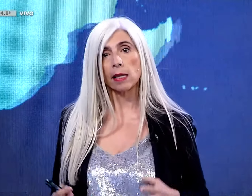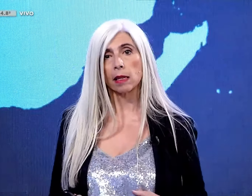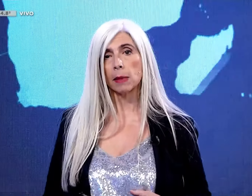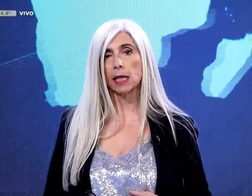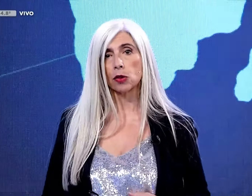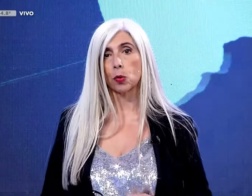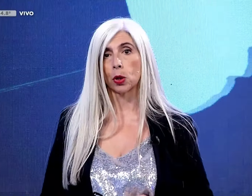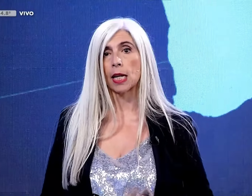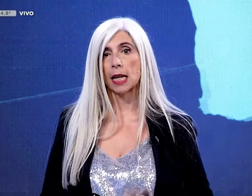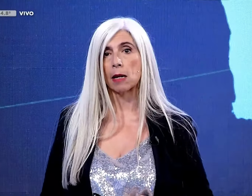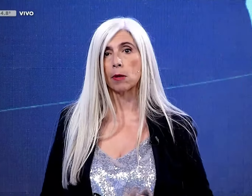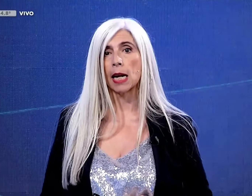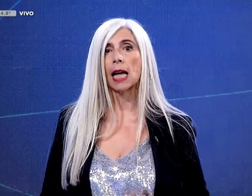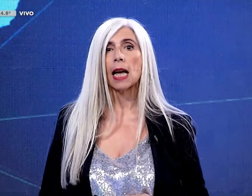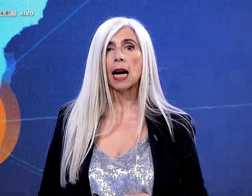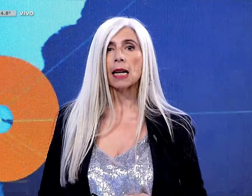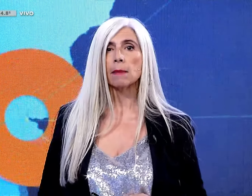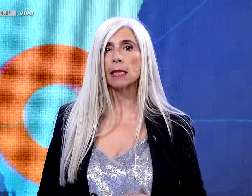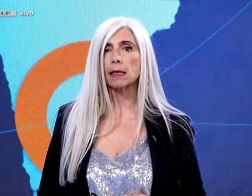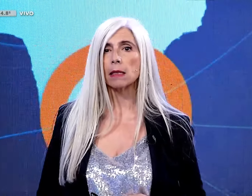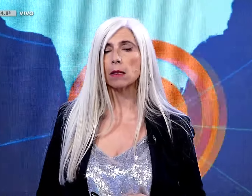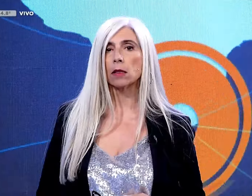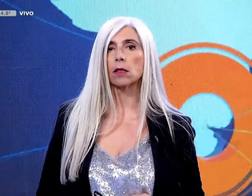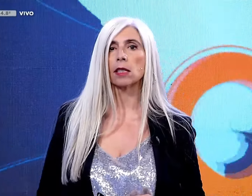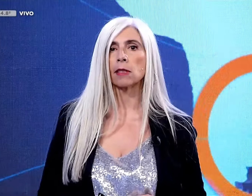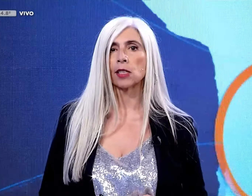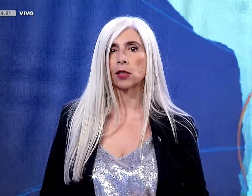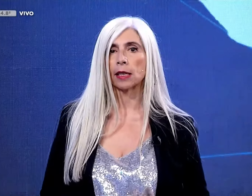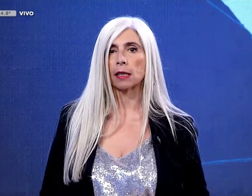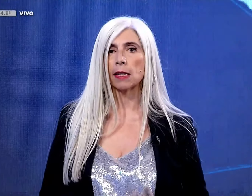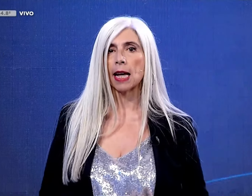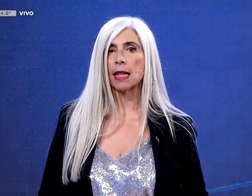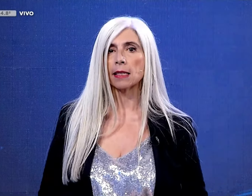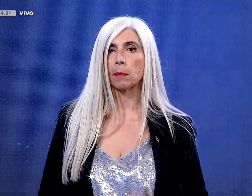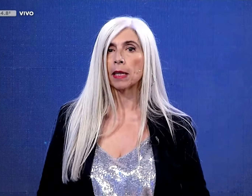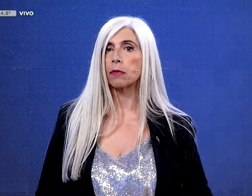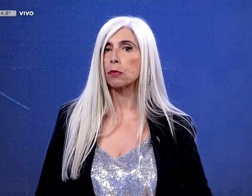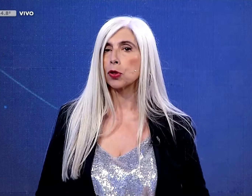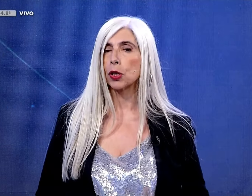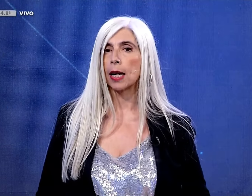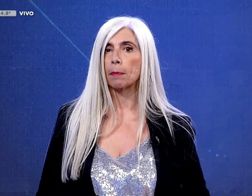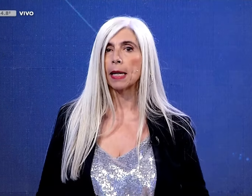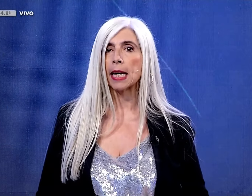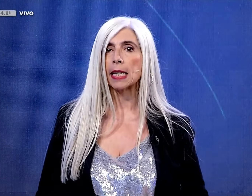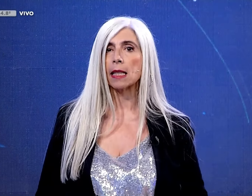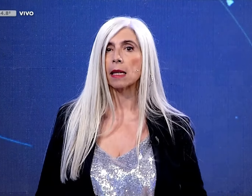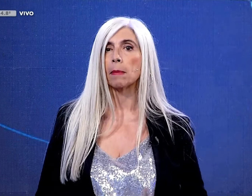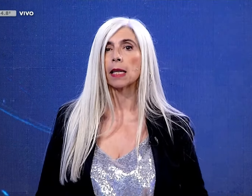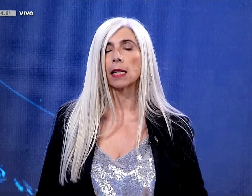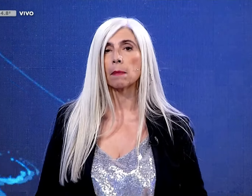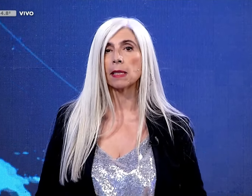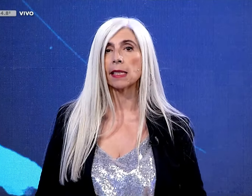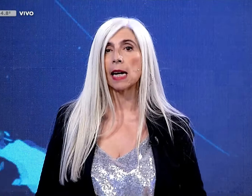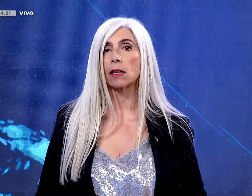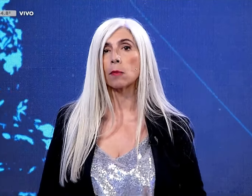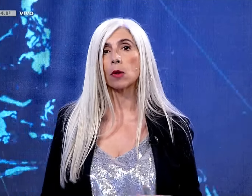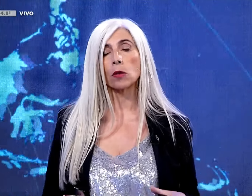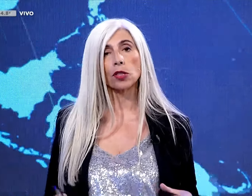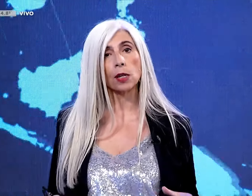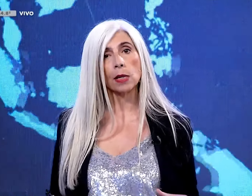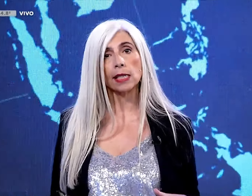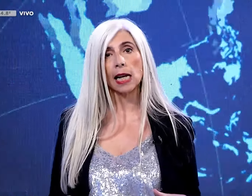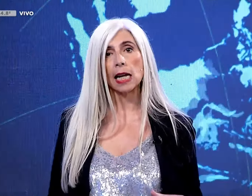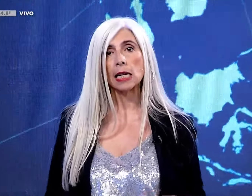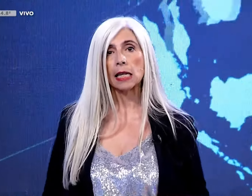Después de terminar su jornada laboral además otros servicios y actividades van a funcionar mañana de manera especial